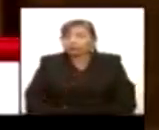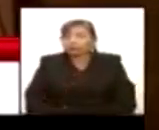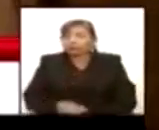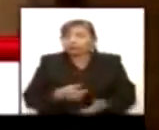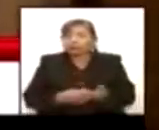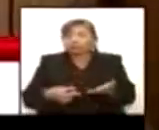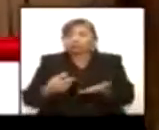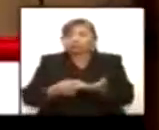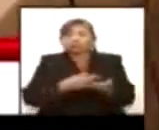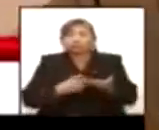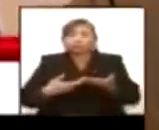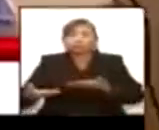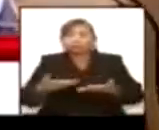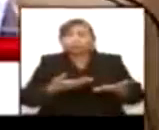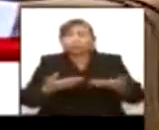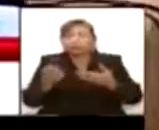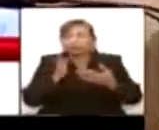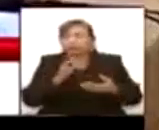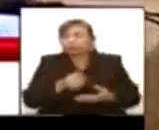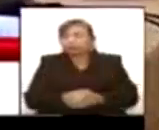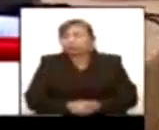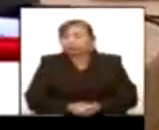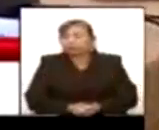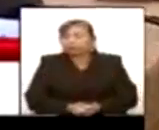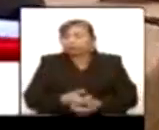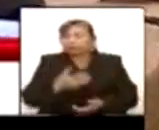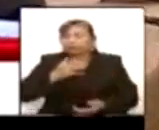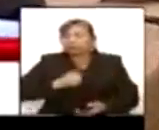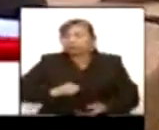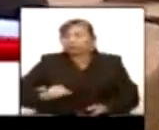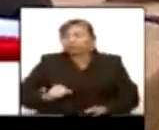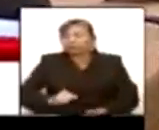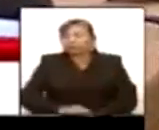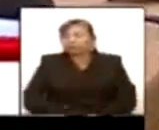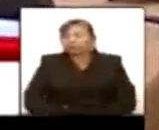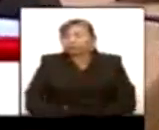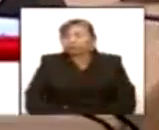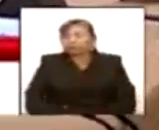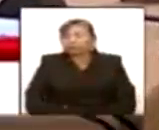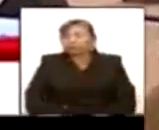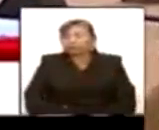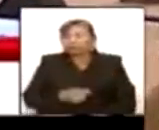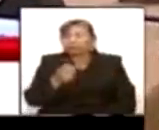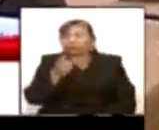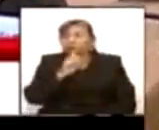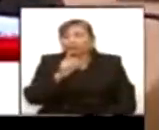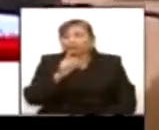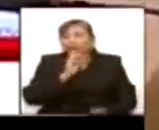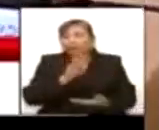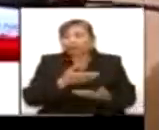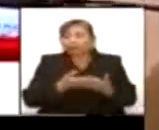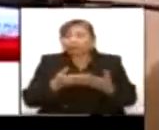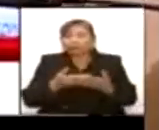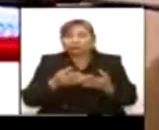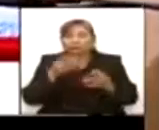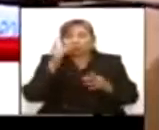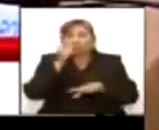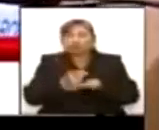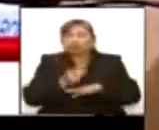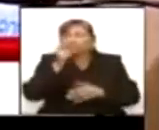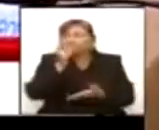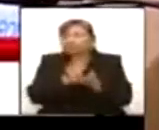estamos discutiendo? El tema del aborto es lo que estamos discutiendo, pero no lo estamos discutiendo a la luz de un